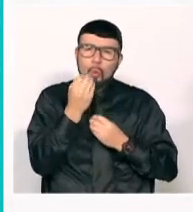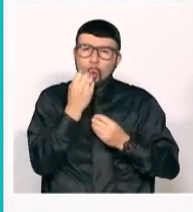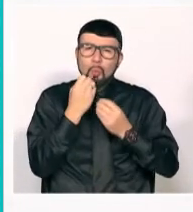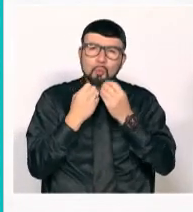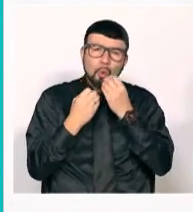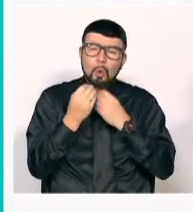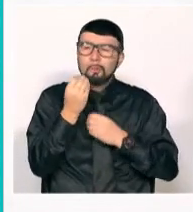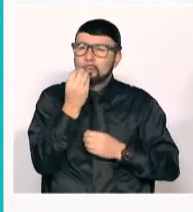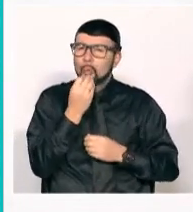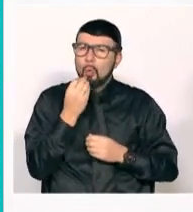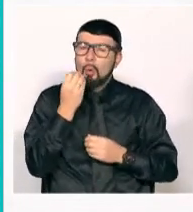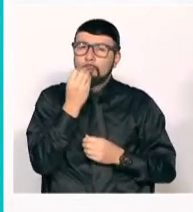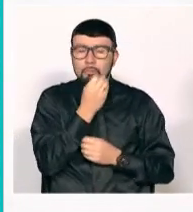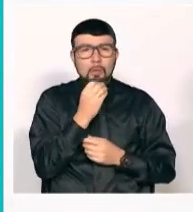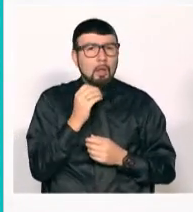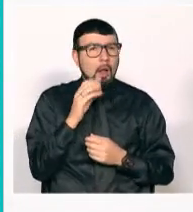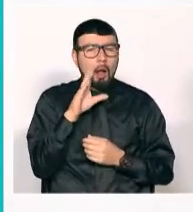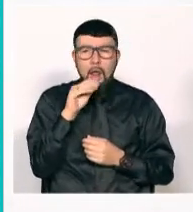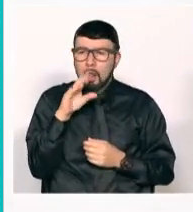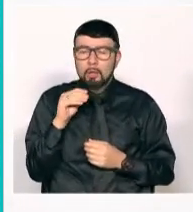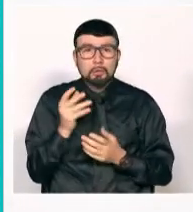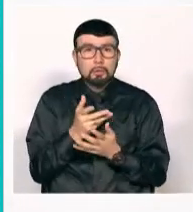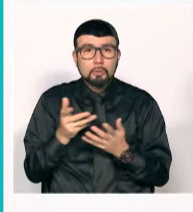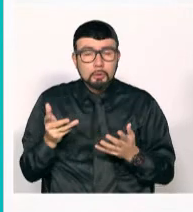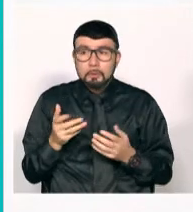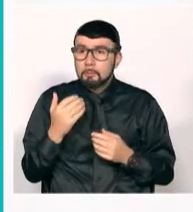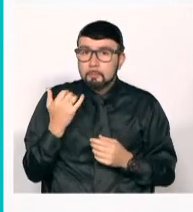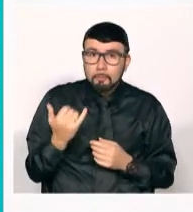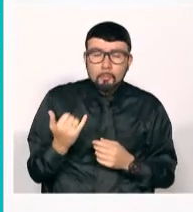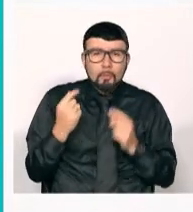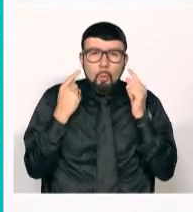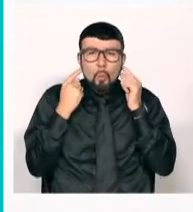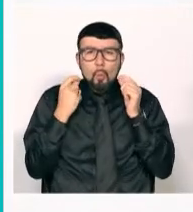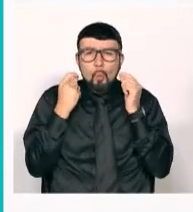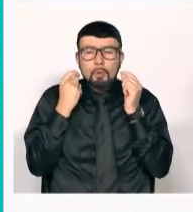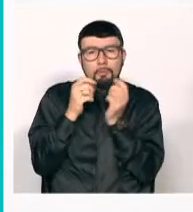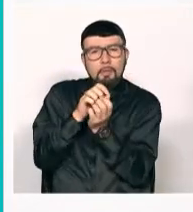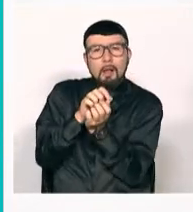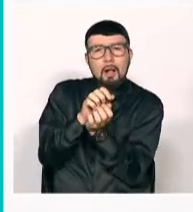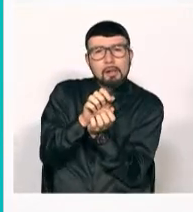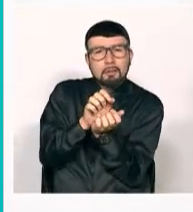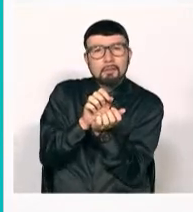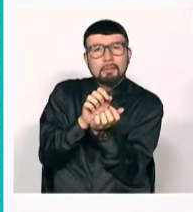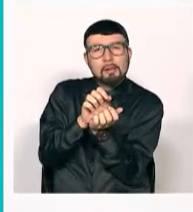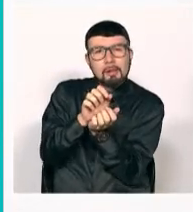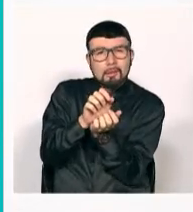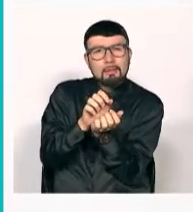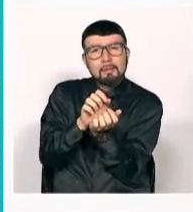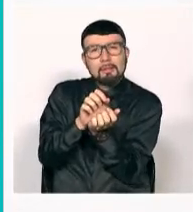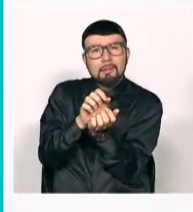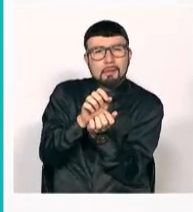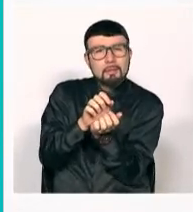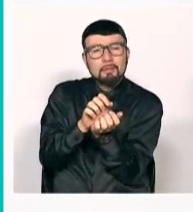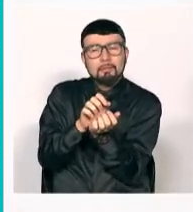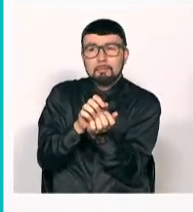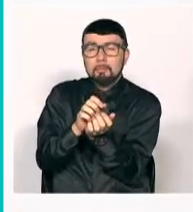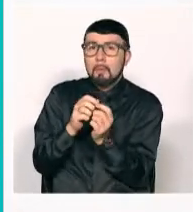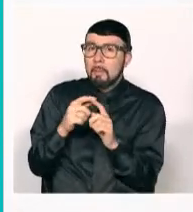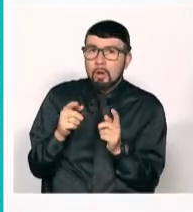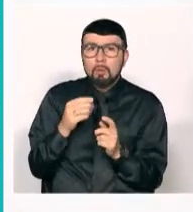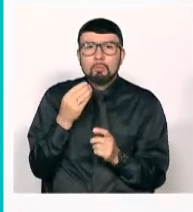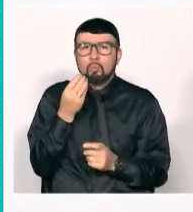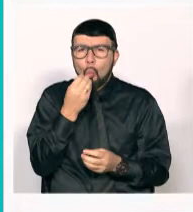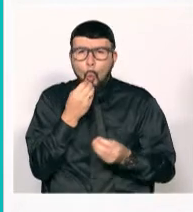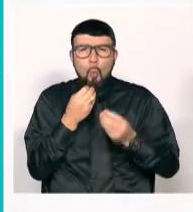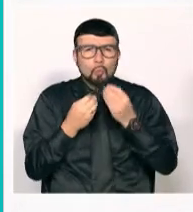masticación, fonación, se hace una rotación pequeña dentro de la cavidad glenoidea. Pero si nosotros ya realizamos una masticación